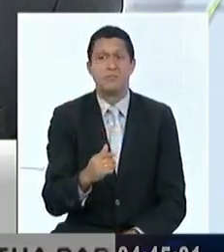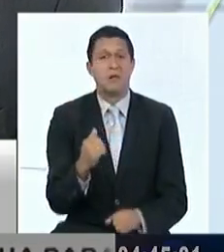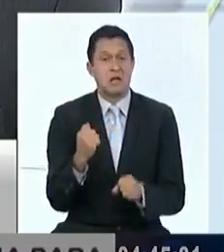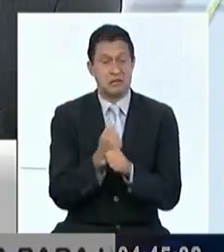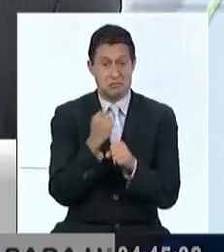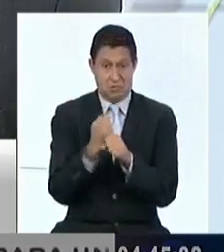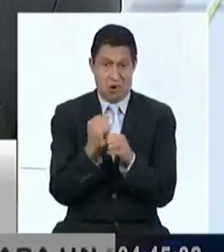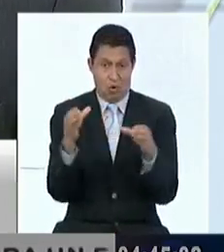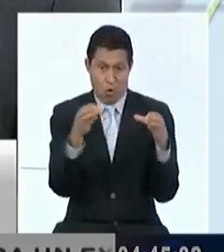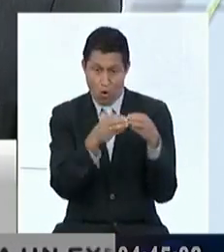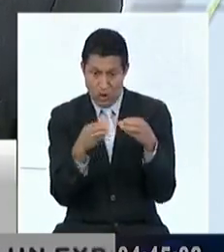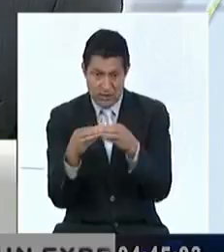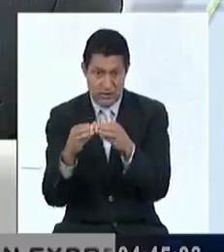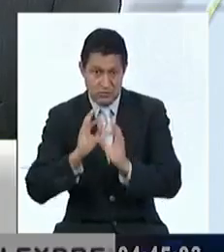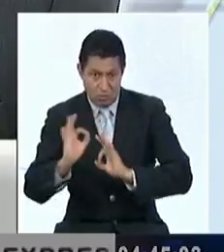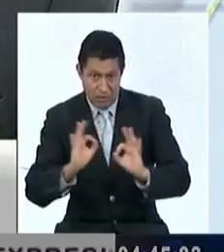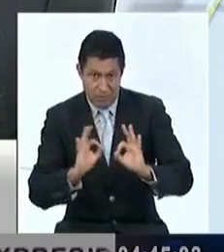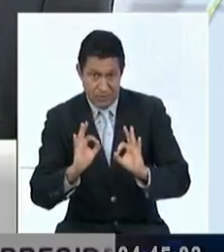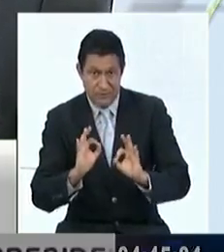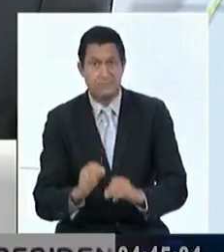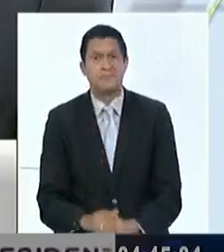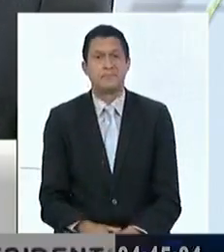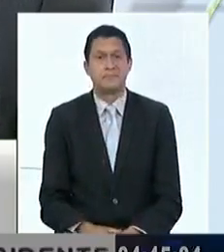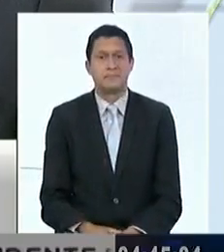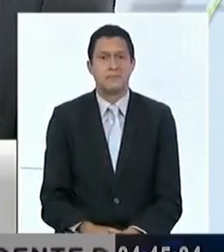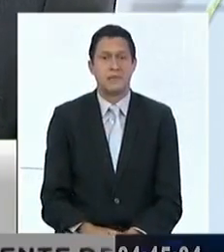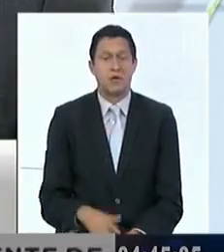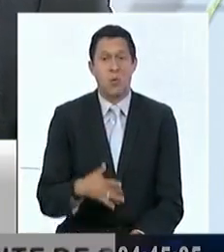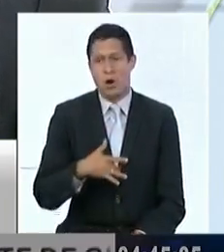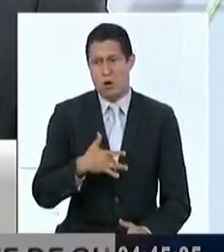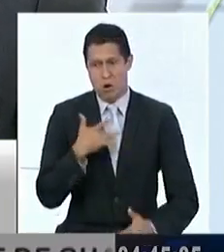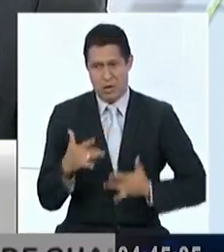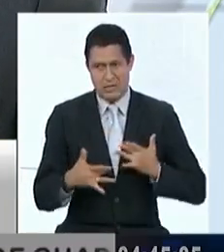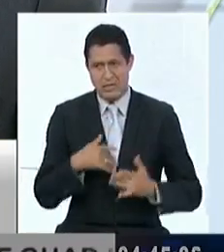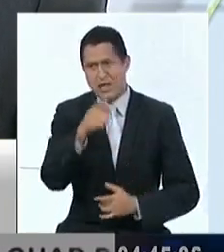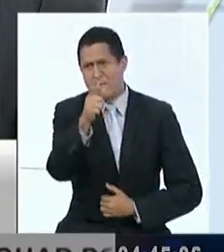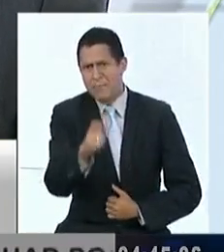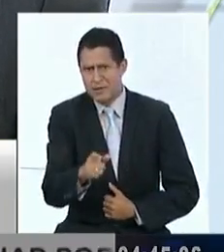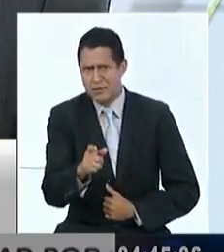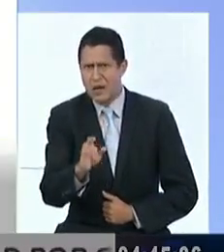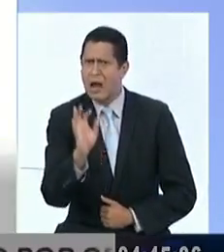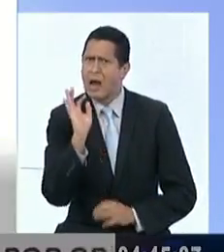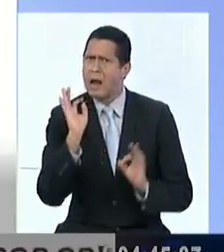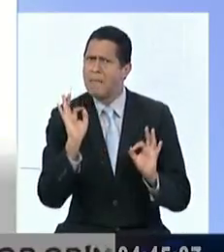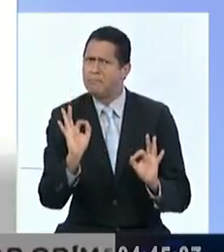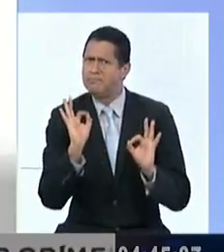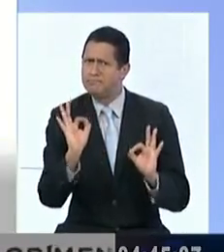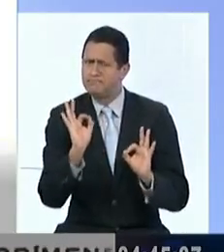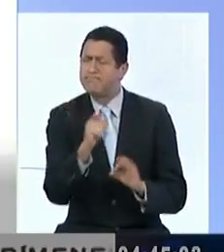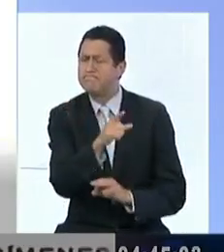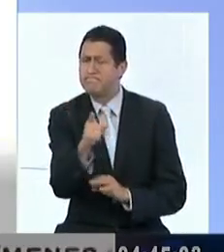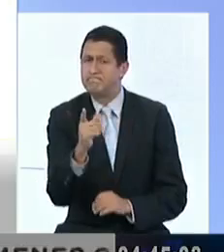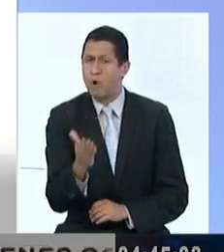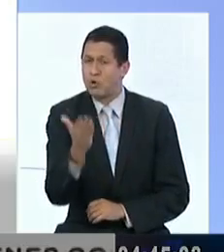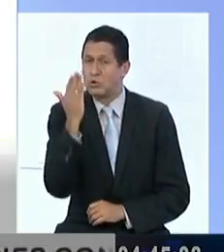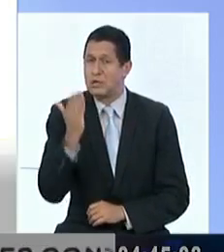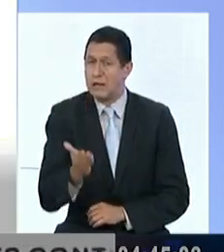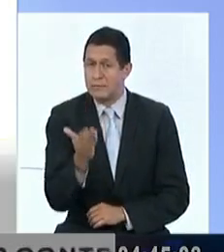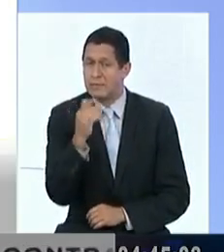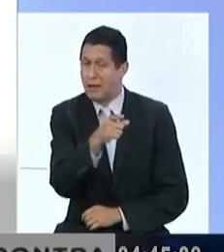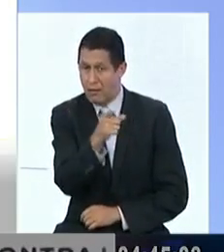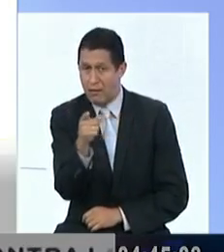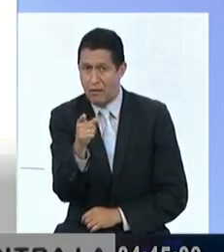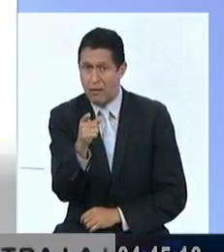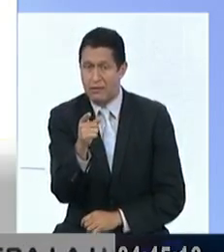organiza organizacional con el estado de ánimo de los trabajos precisamente este punto que esta toma es sumamente importante